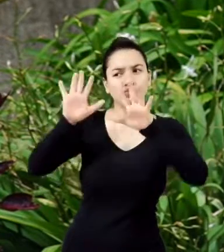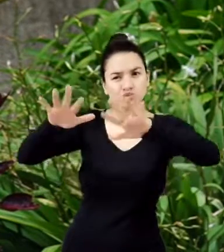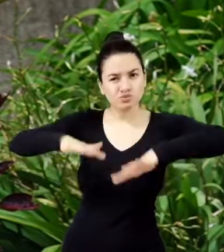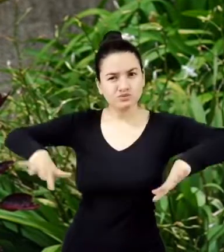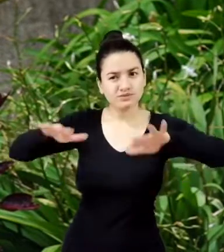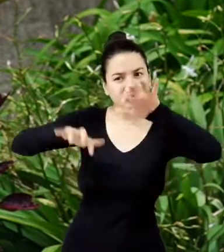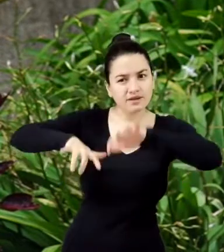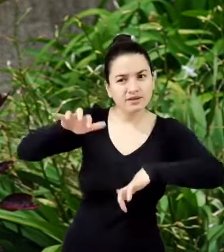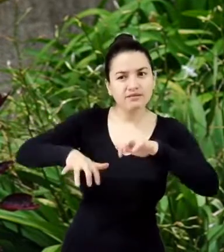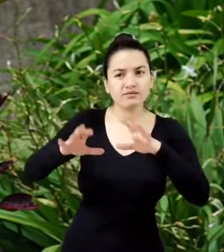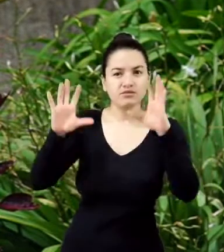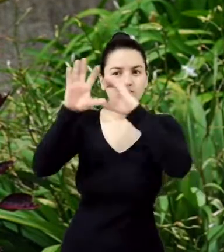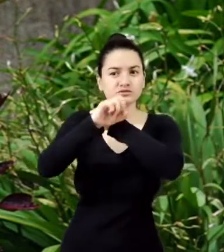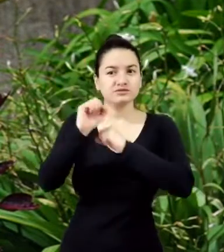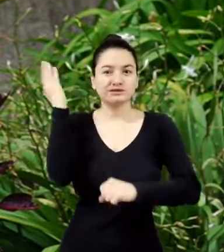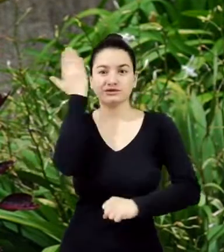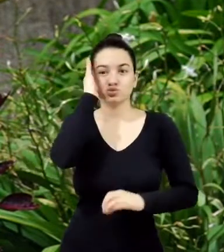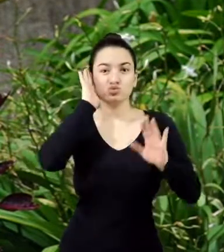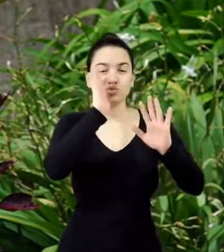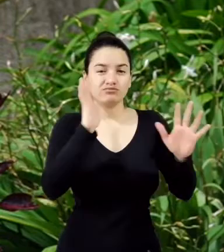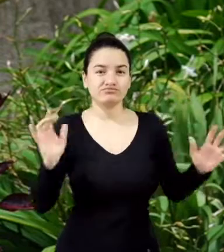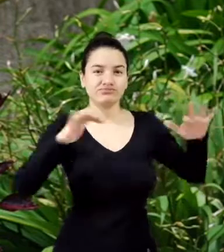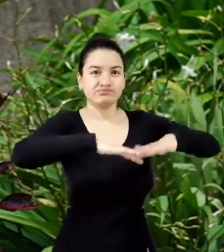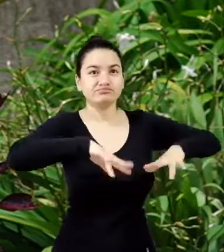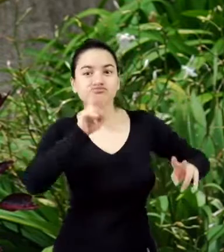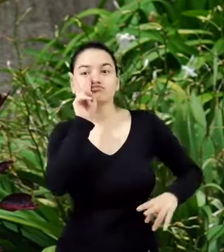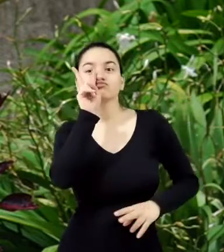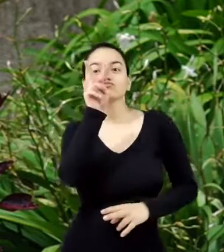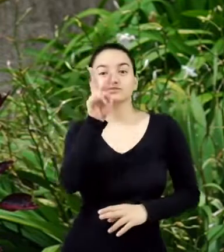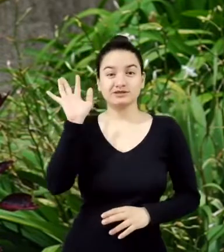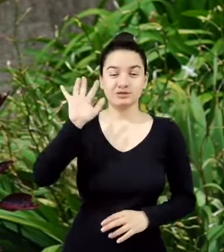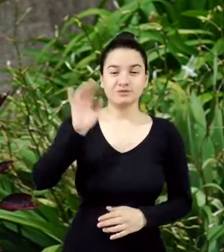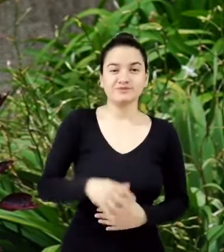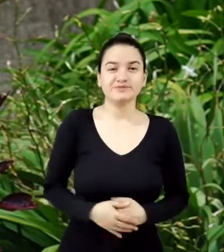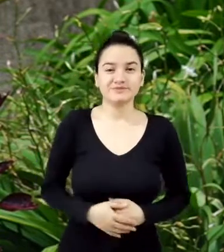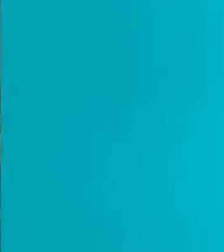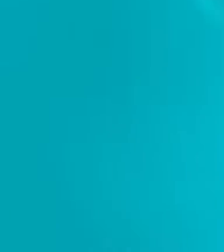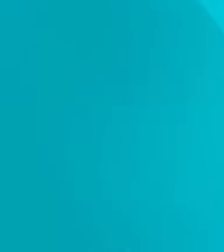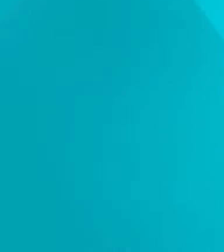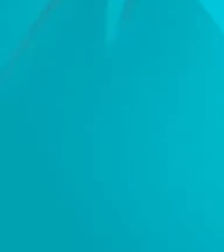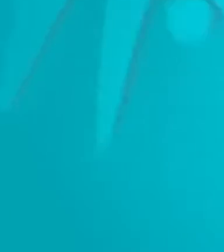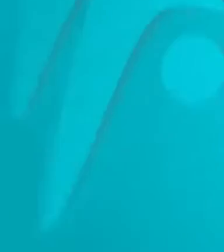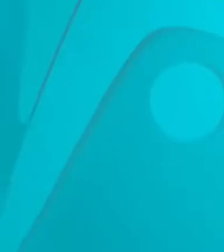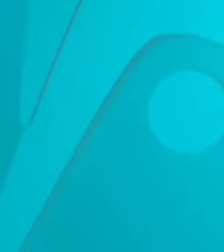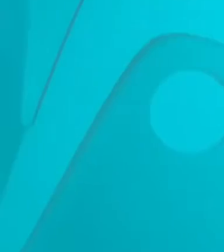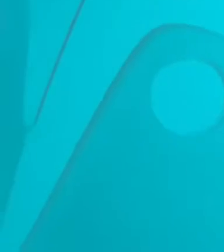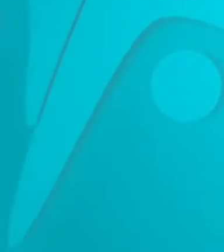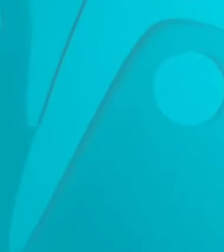tendremos también a través de la página de Facebook de la Dirección Administrativa de Cultura de Nariño.